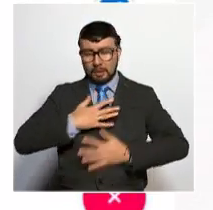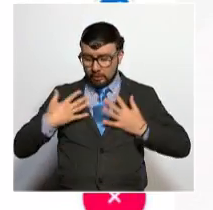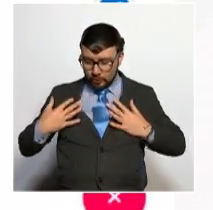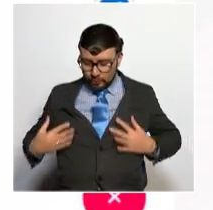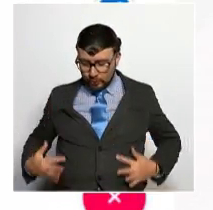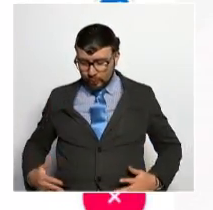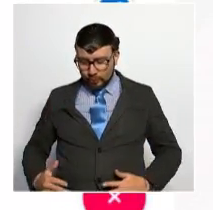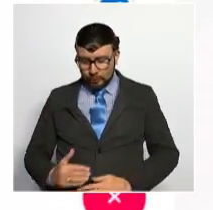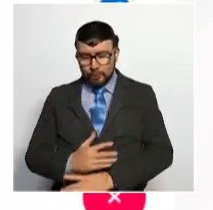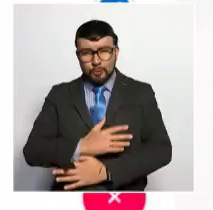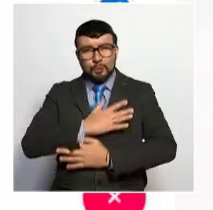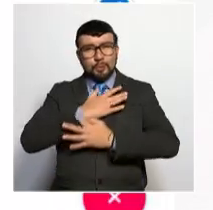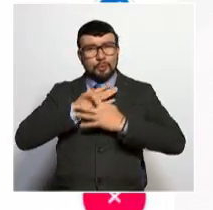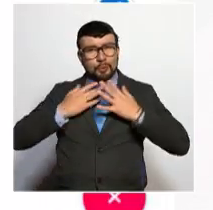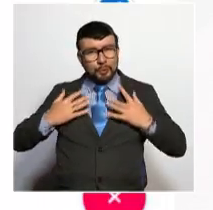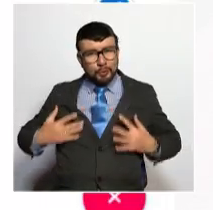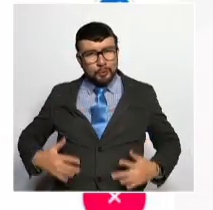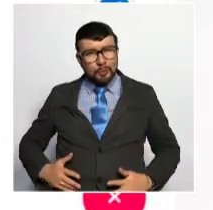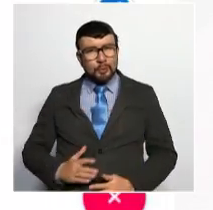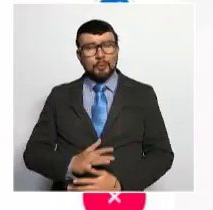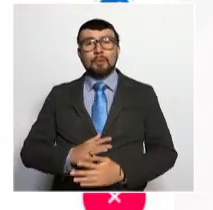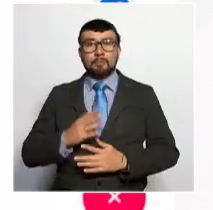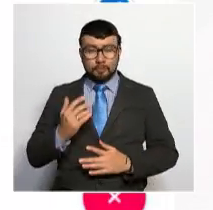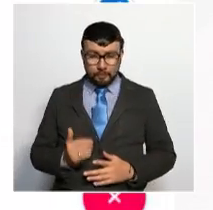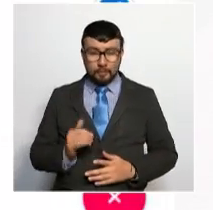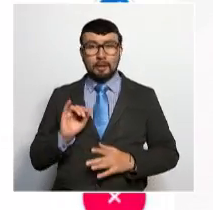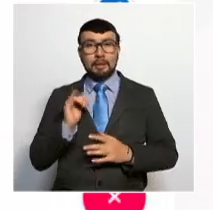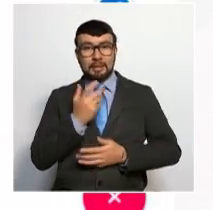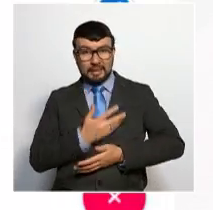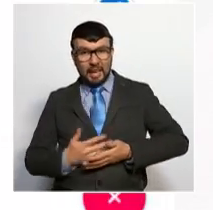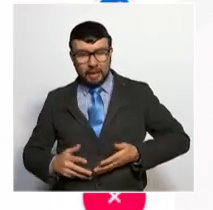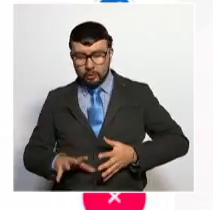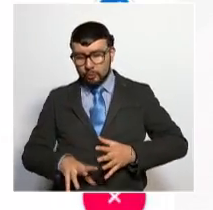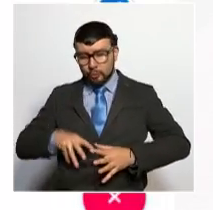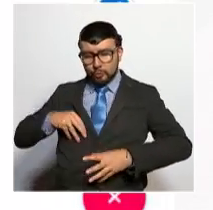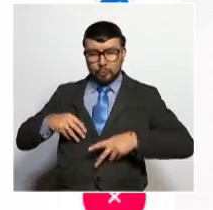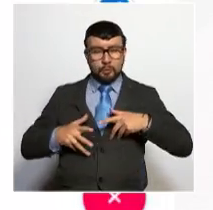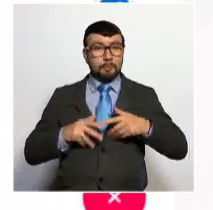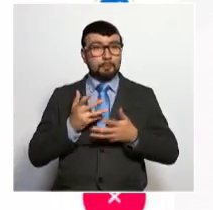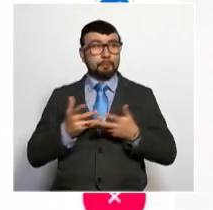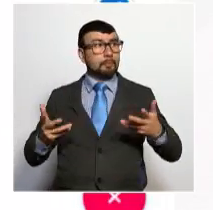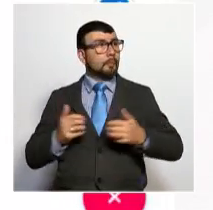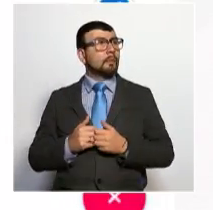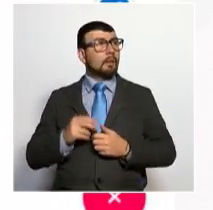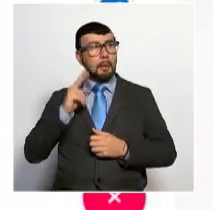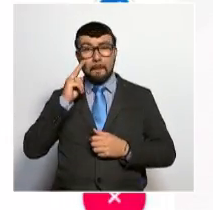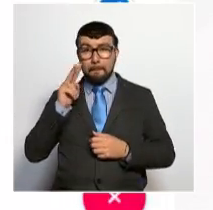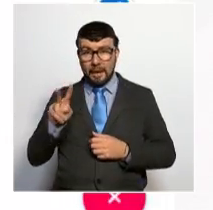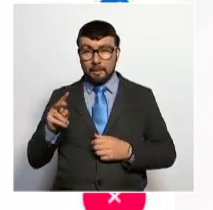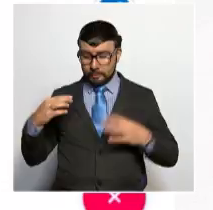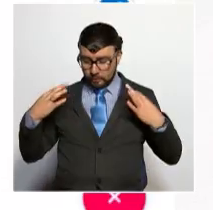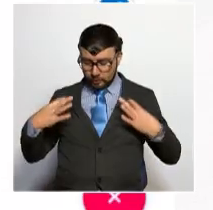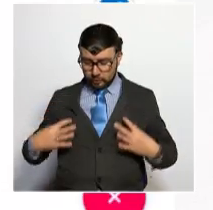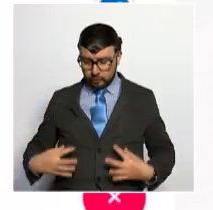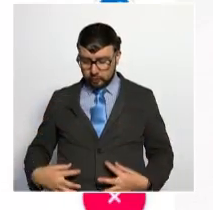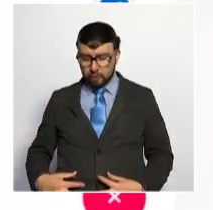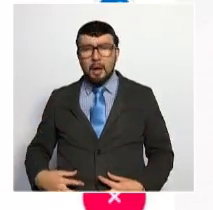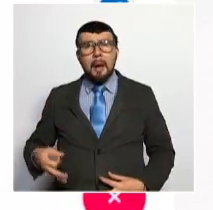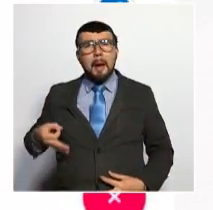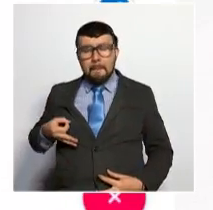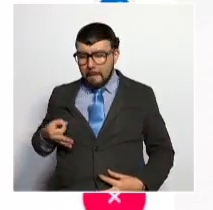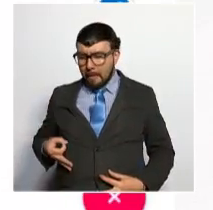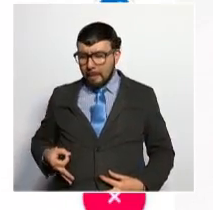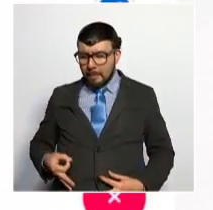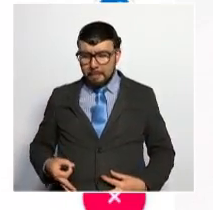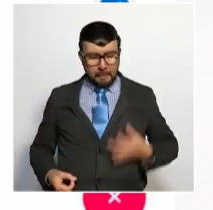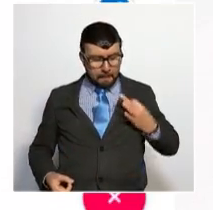la sangre y a recoger la sangre de nuestros genitales. Vemos estas bolitas que se ven como verdecitas, que son